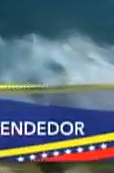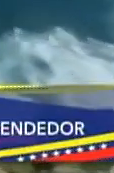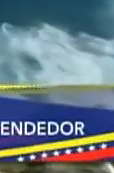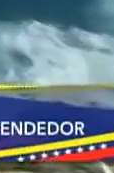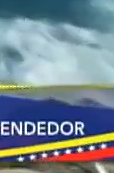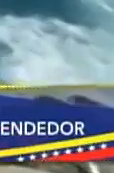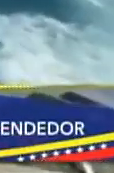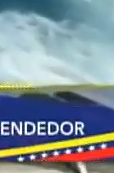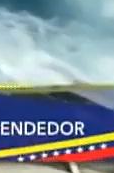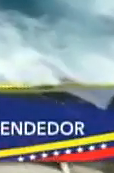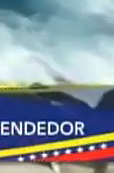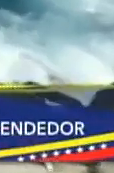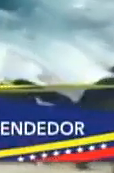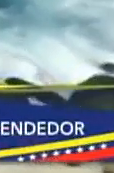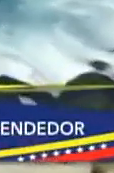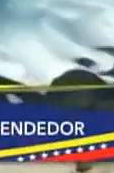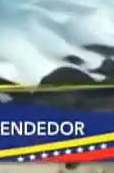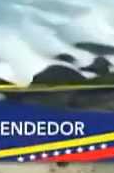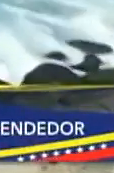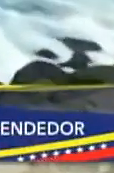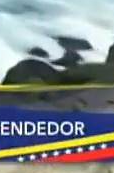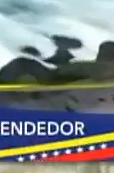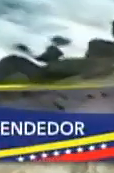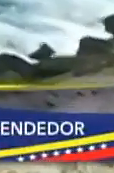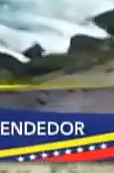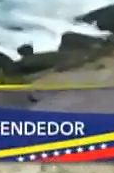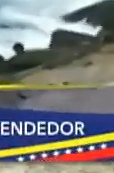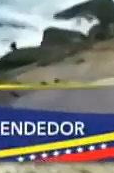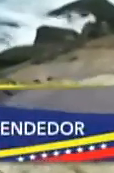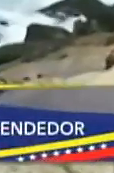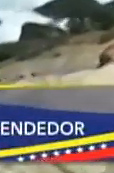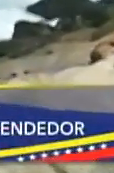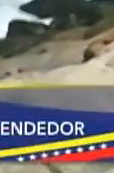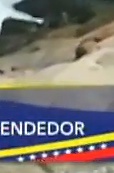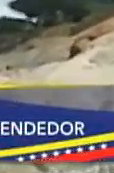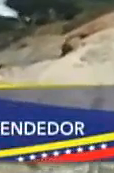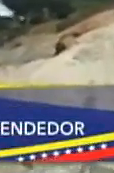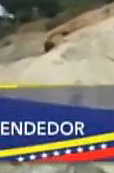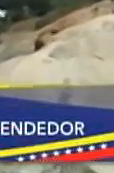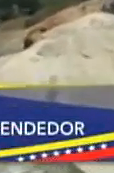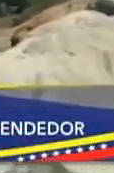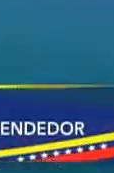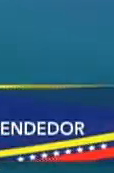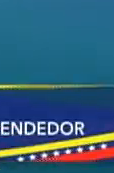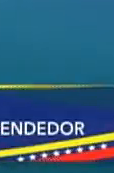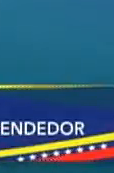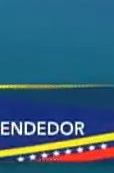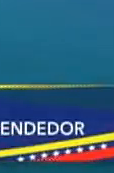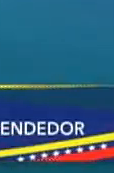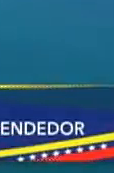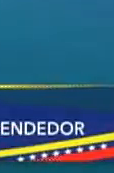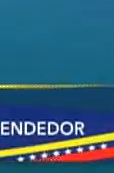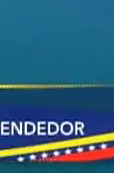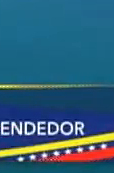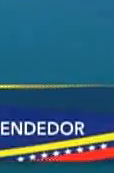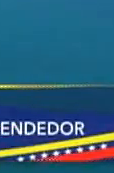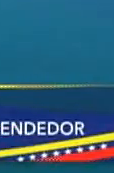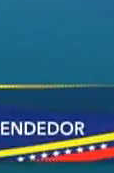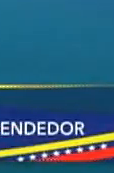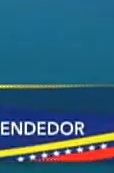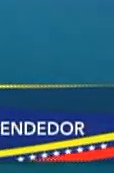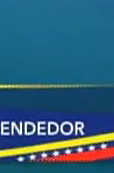histórico de la entidad litoral. Nosotros también podemos destacar que es importante para el conocimiento